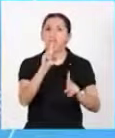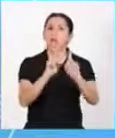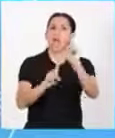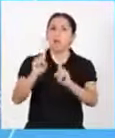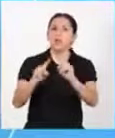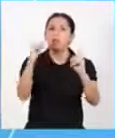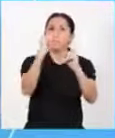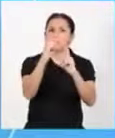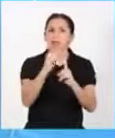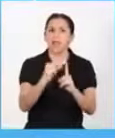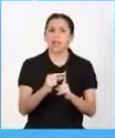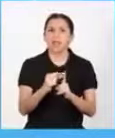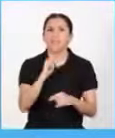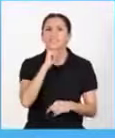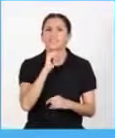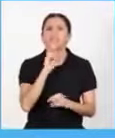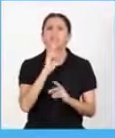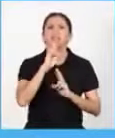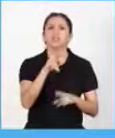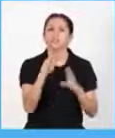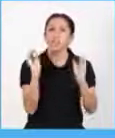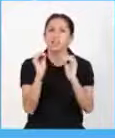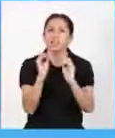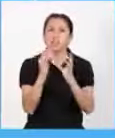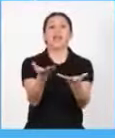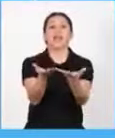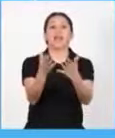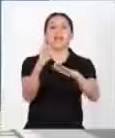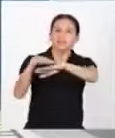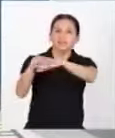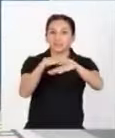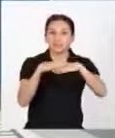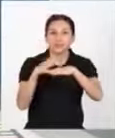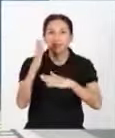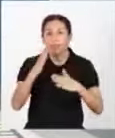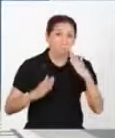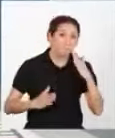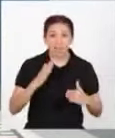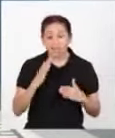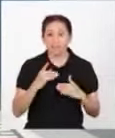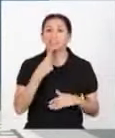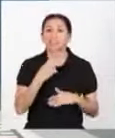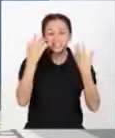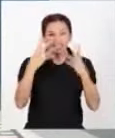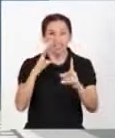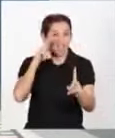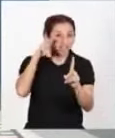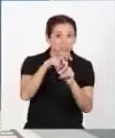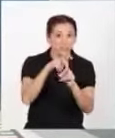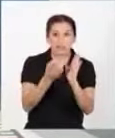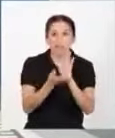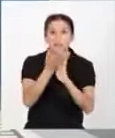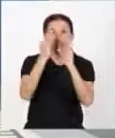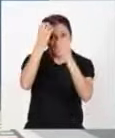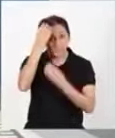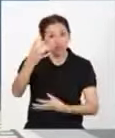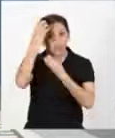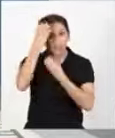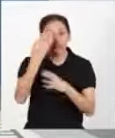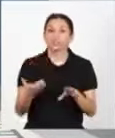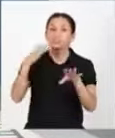Pero aún hay palabras que no hemos podido completar. ¡Hey, chicos! Maka nos acaba de avisar que